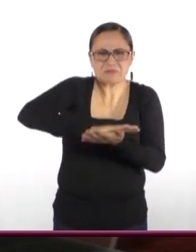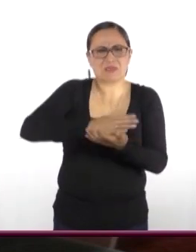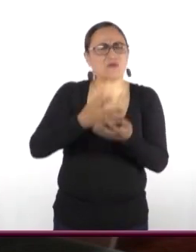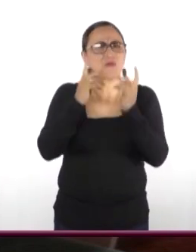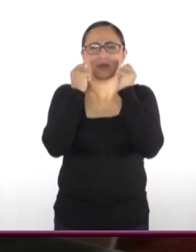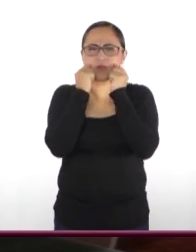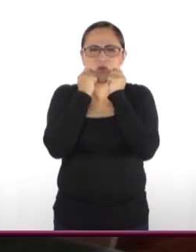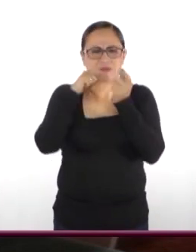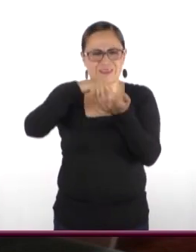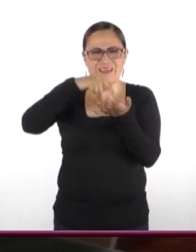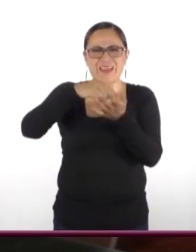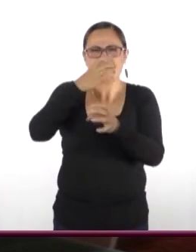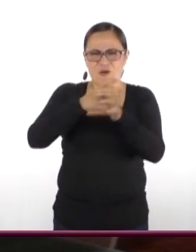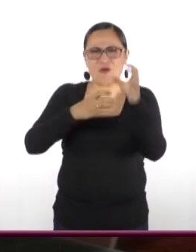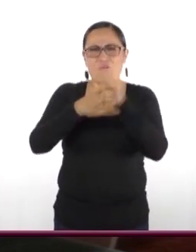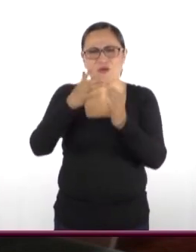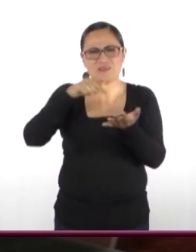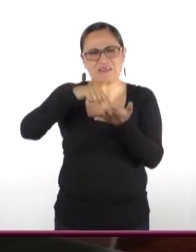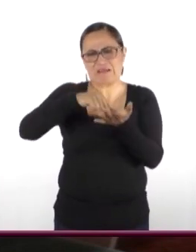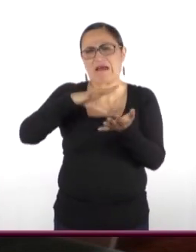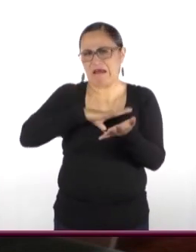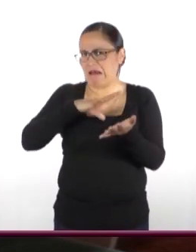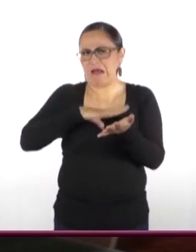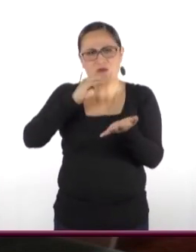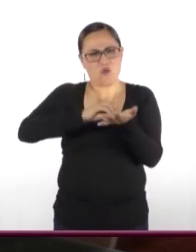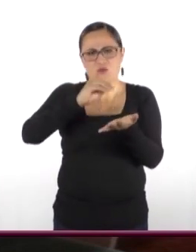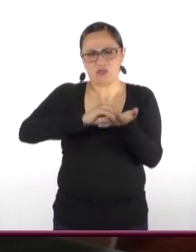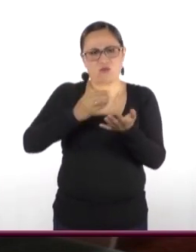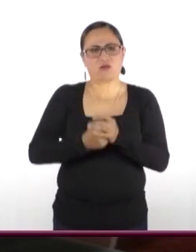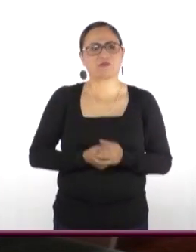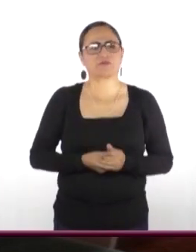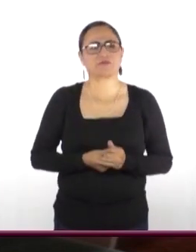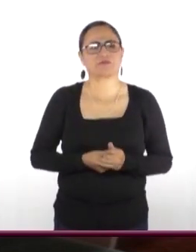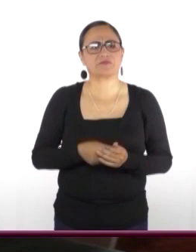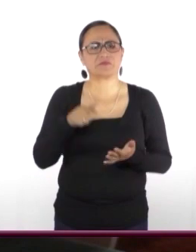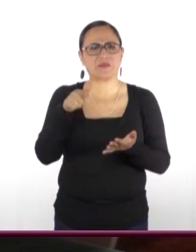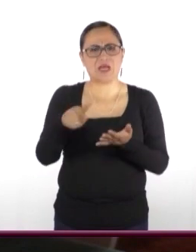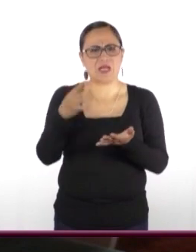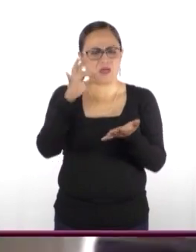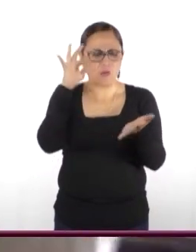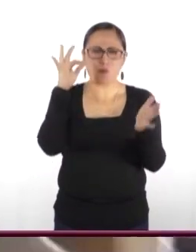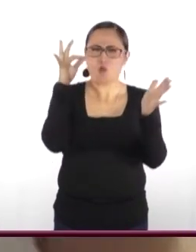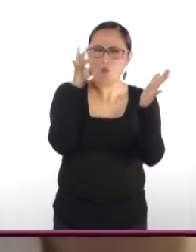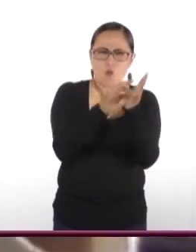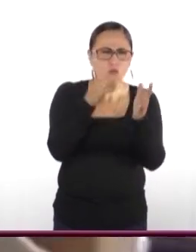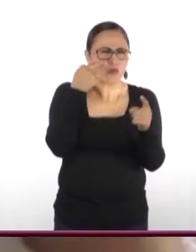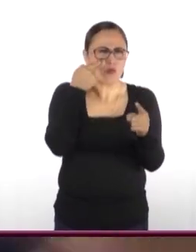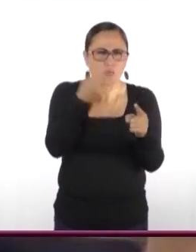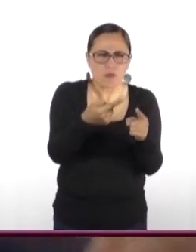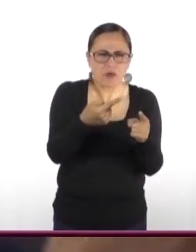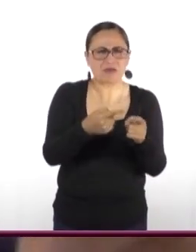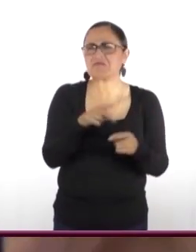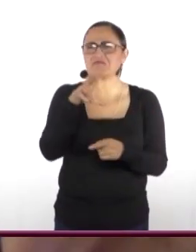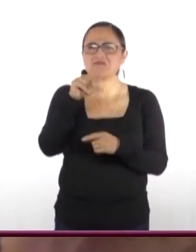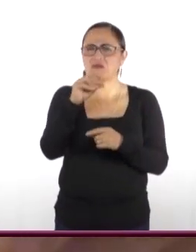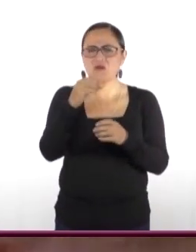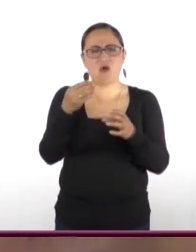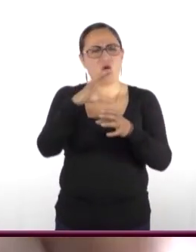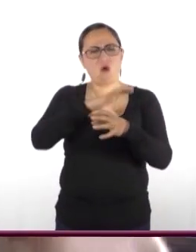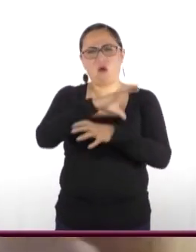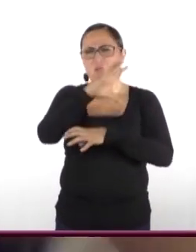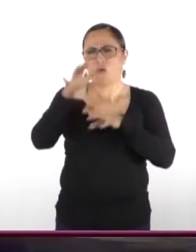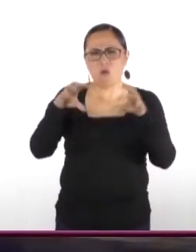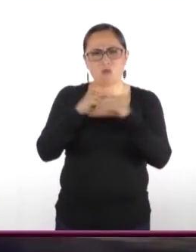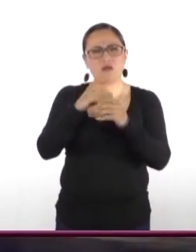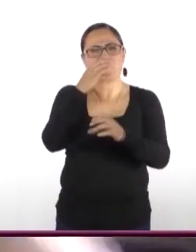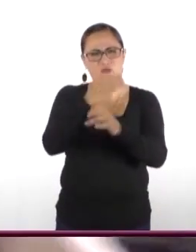lo aplastas. Entonces, nos preocupamos por propiedades que no necesariamente son locales, que no necesariamente ves en un punto específico, pero